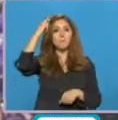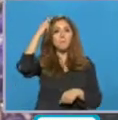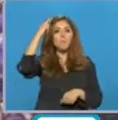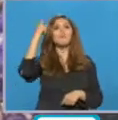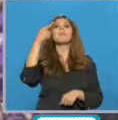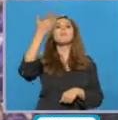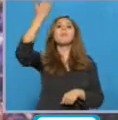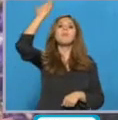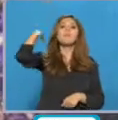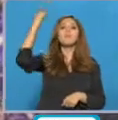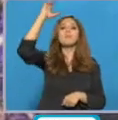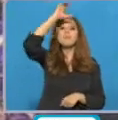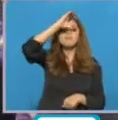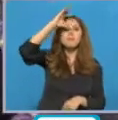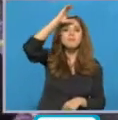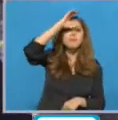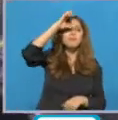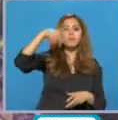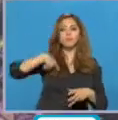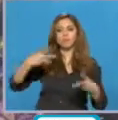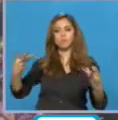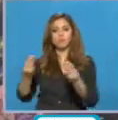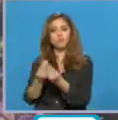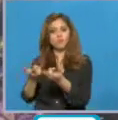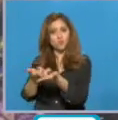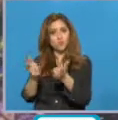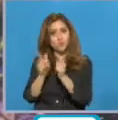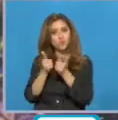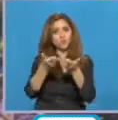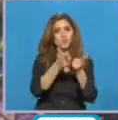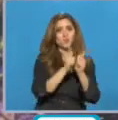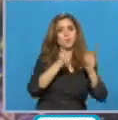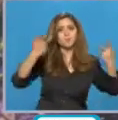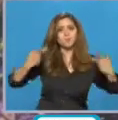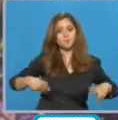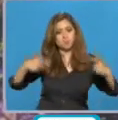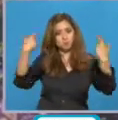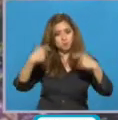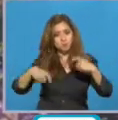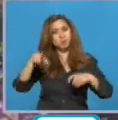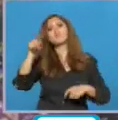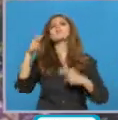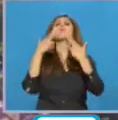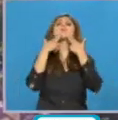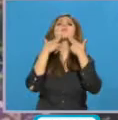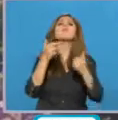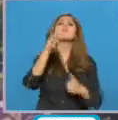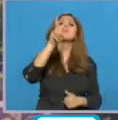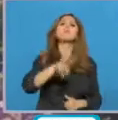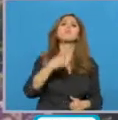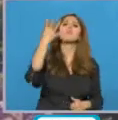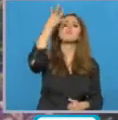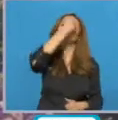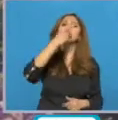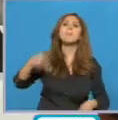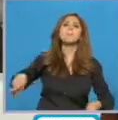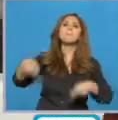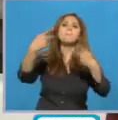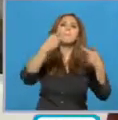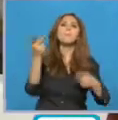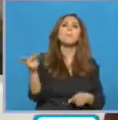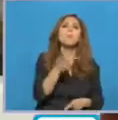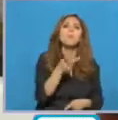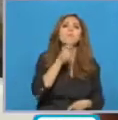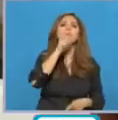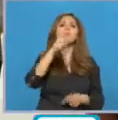de los científicos, de la sociedad porfiriana, toda esta sociedad de lana, ¿no? Entonces su hacienda era muy bonita y aparte de tener pulque, ofrecía paseos dominicales